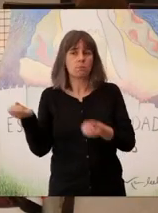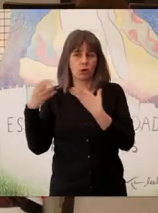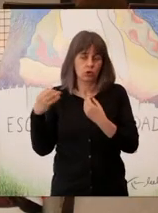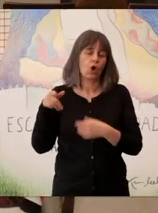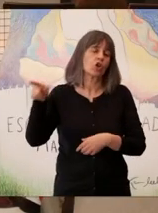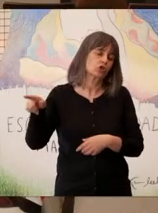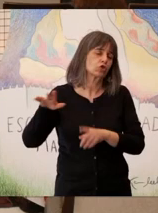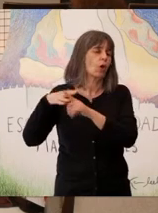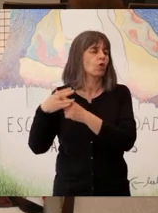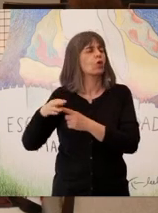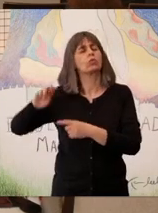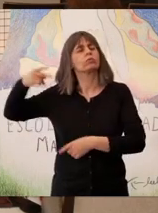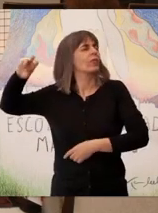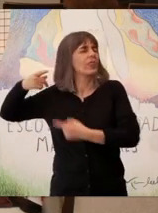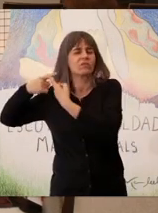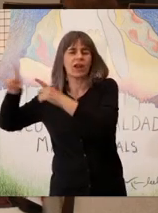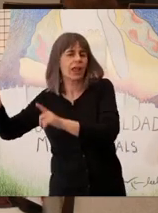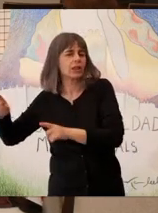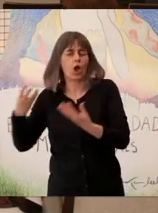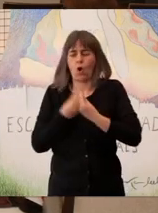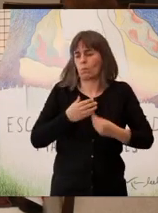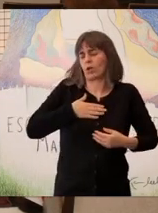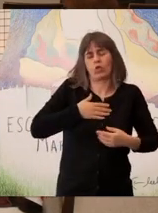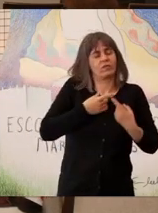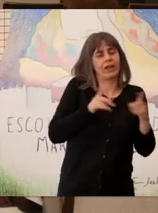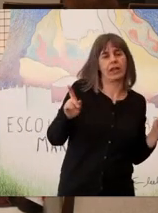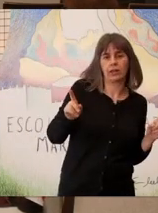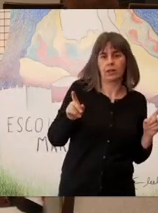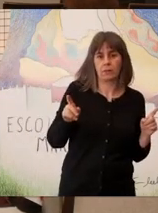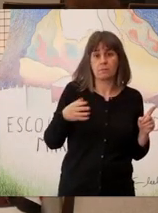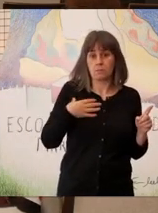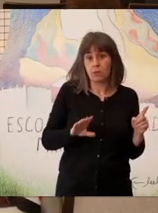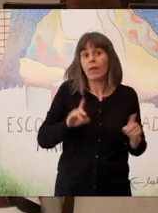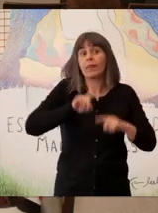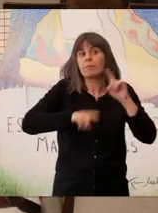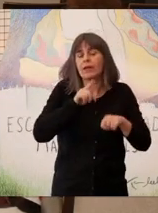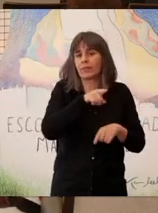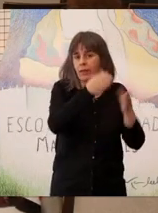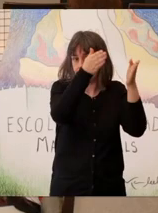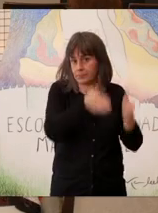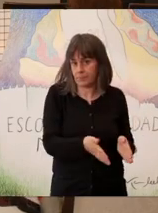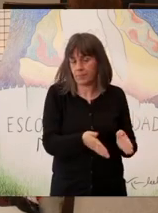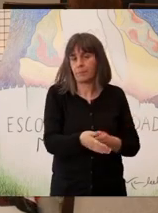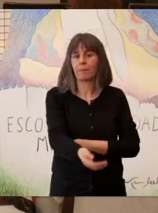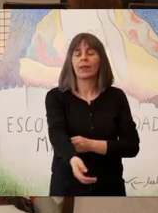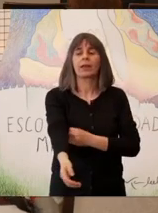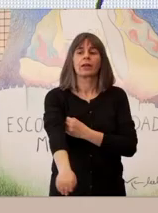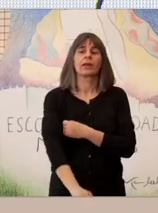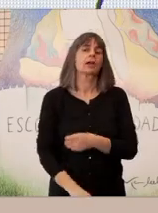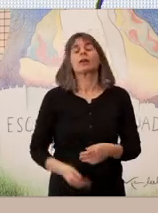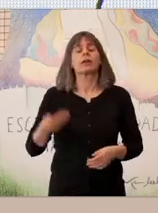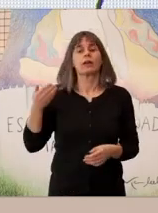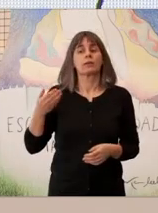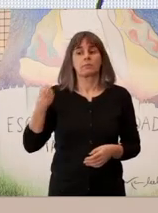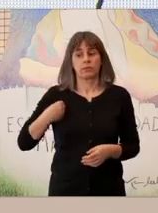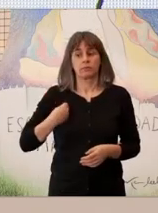mujer, conmigo no va a pasar. Pueden ser diferentes las reacciones. A mí me parece que lo que revela el hecho de que tengamos